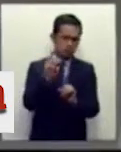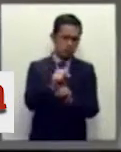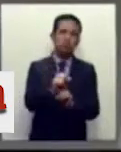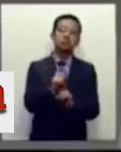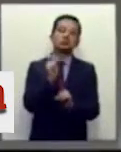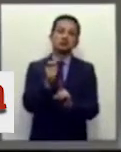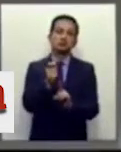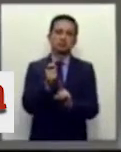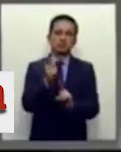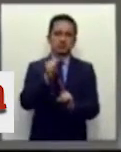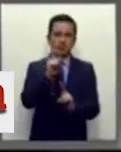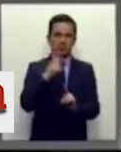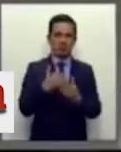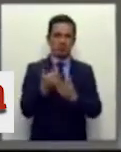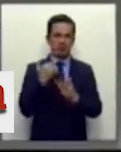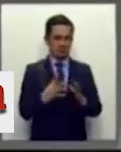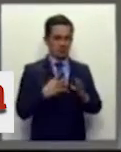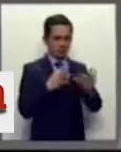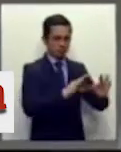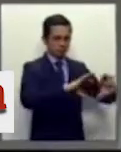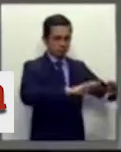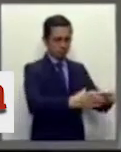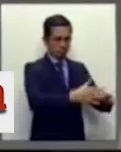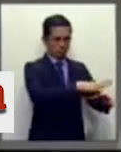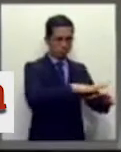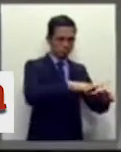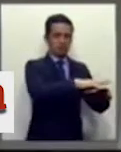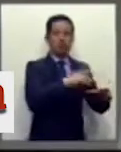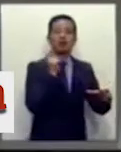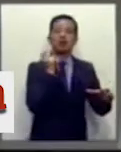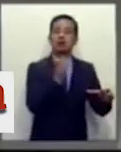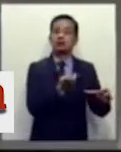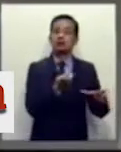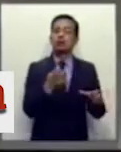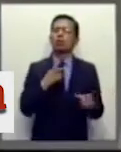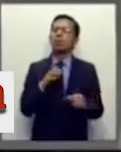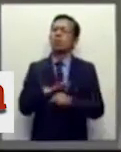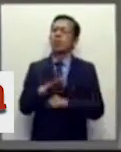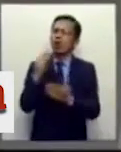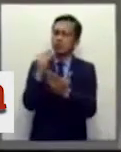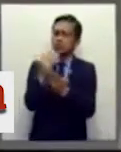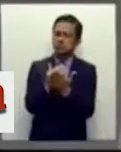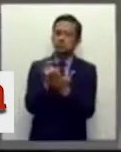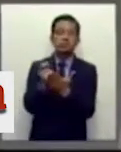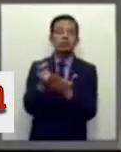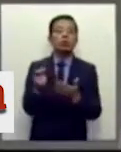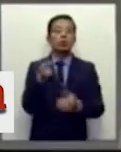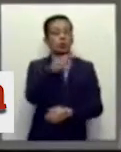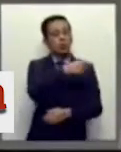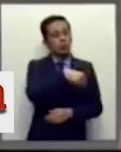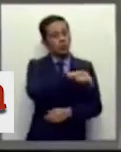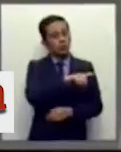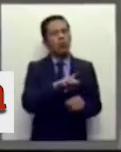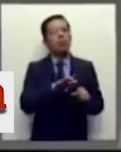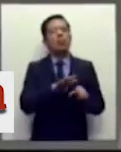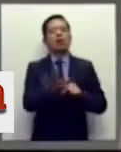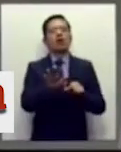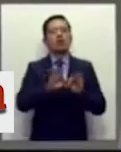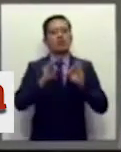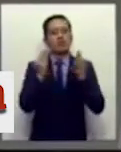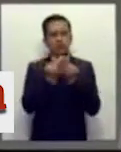área natural protegida, entre los que se encuentran los relacionados con la forma en que se organizará